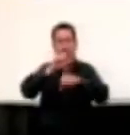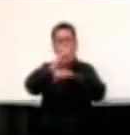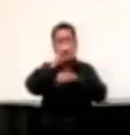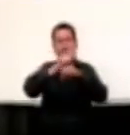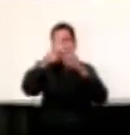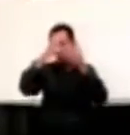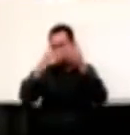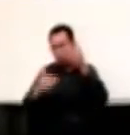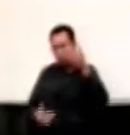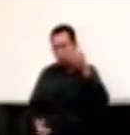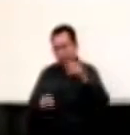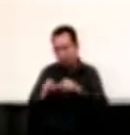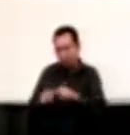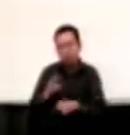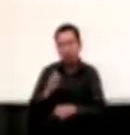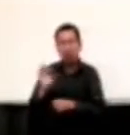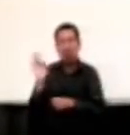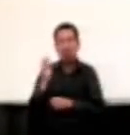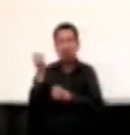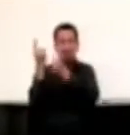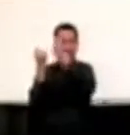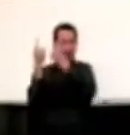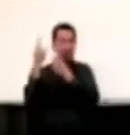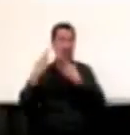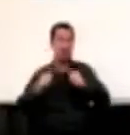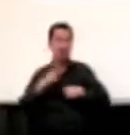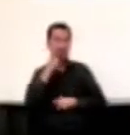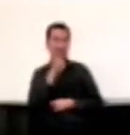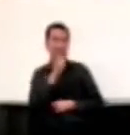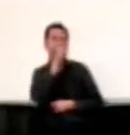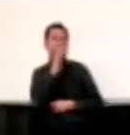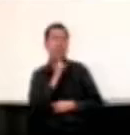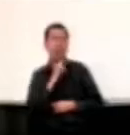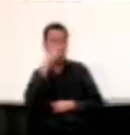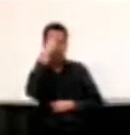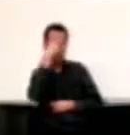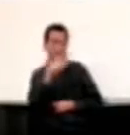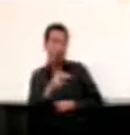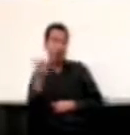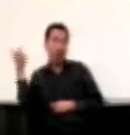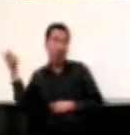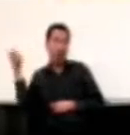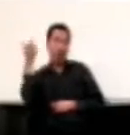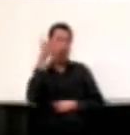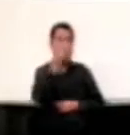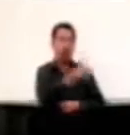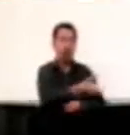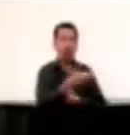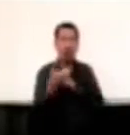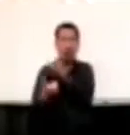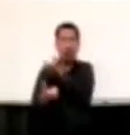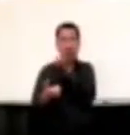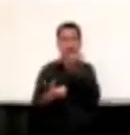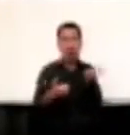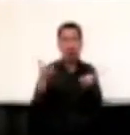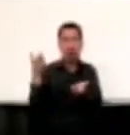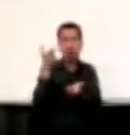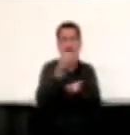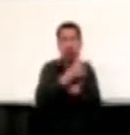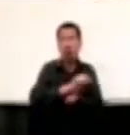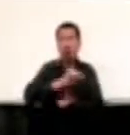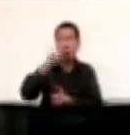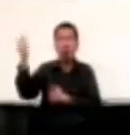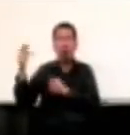que éramos un sistema también financiado con recursos, digamos, subsidios directos en efectivo y en especie, tenemos acceso a